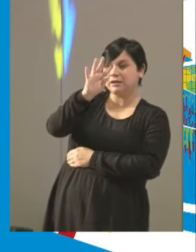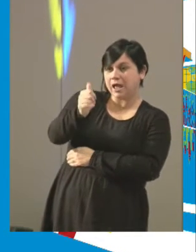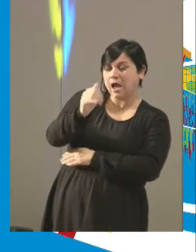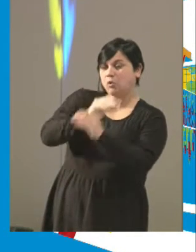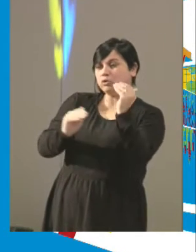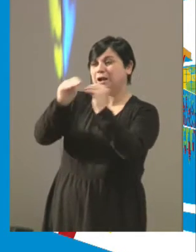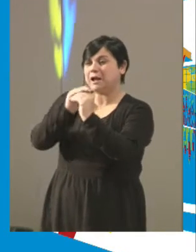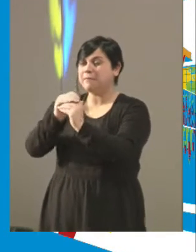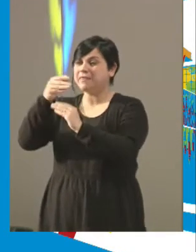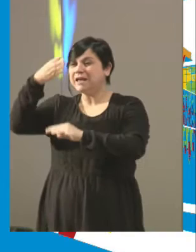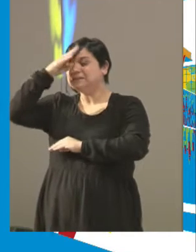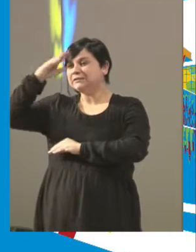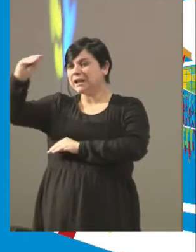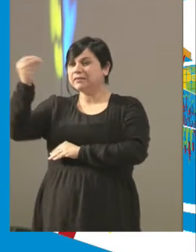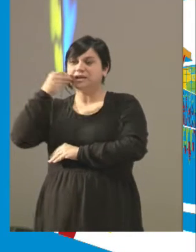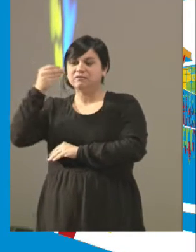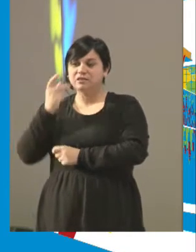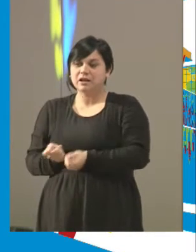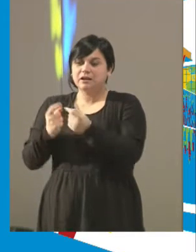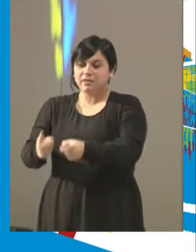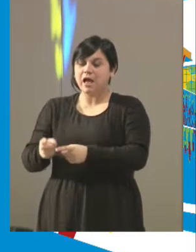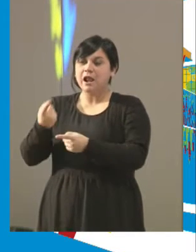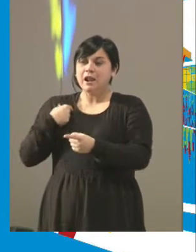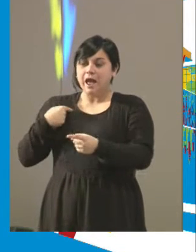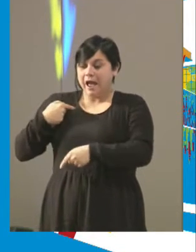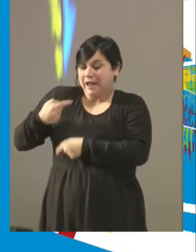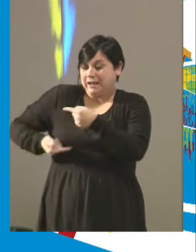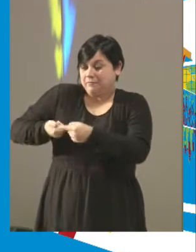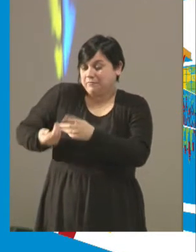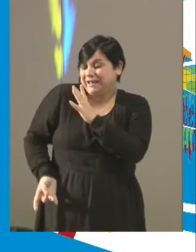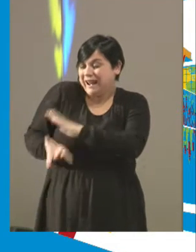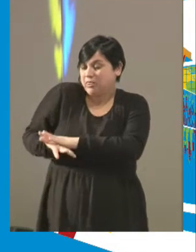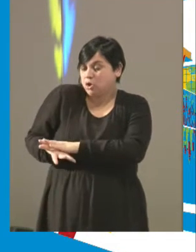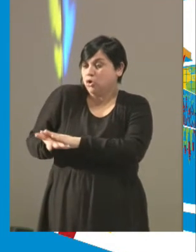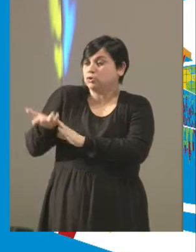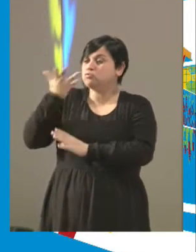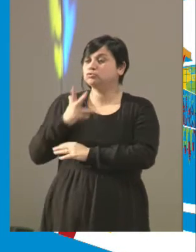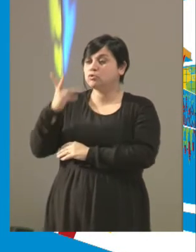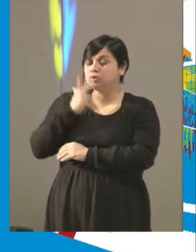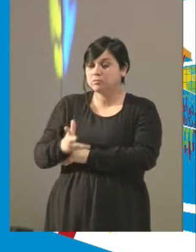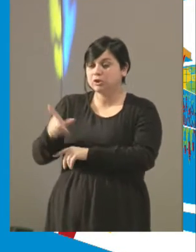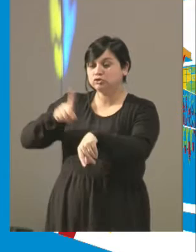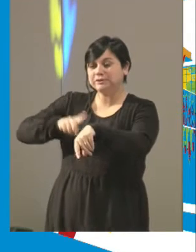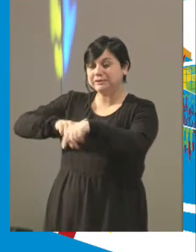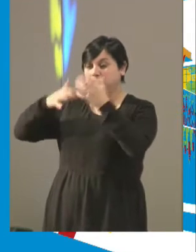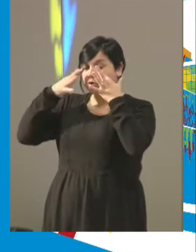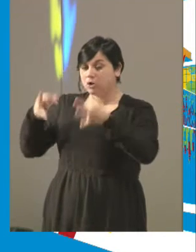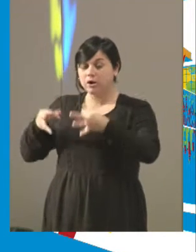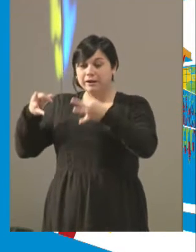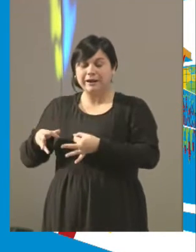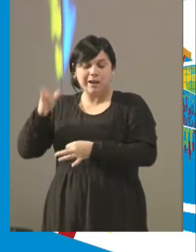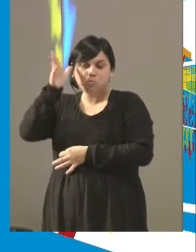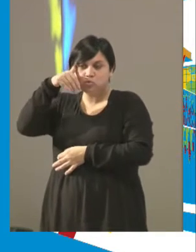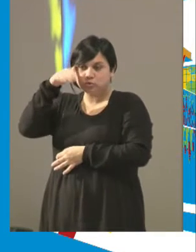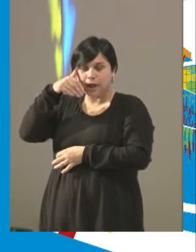una capa de inteligencia artificial que habilita pues, la generación de una serie de conocimiento en tiempo real